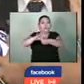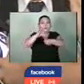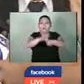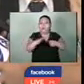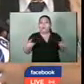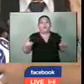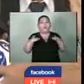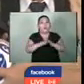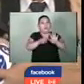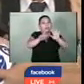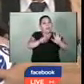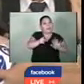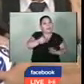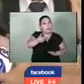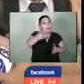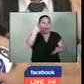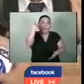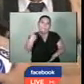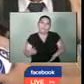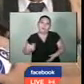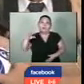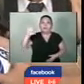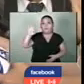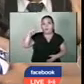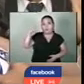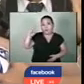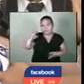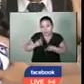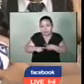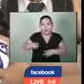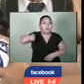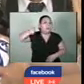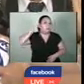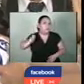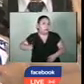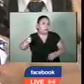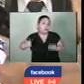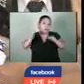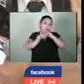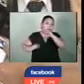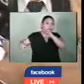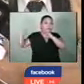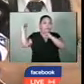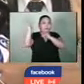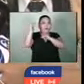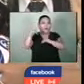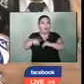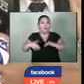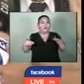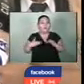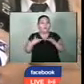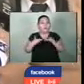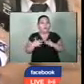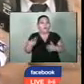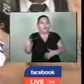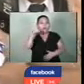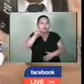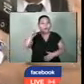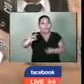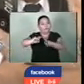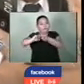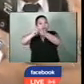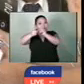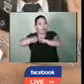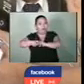igual a 6 años. O sea, el fiscal, el magistrado de la Corte de Cuentas actual, que se pasa a llamar la